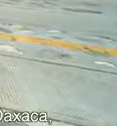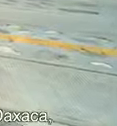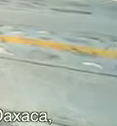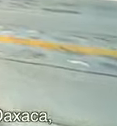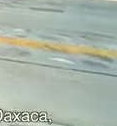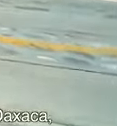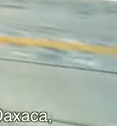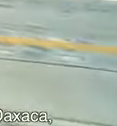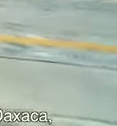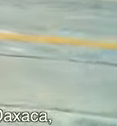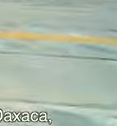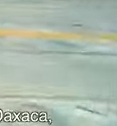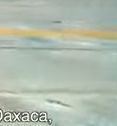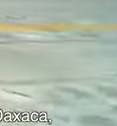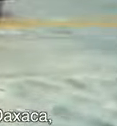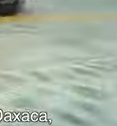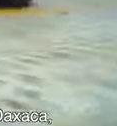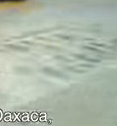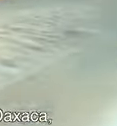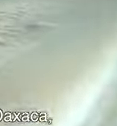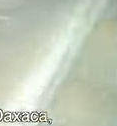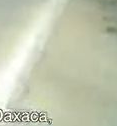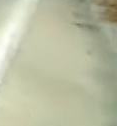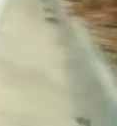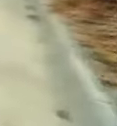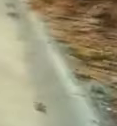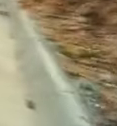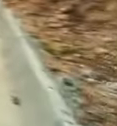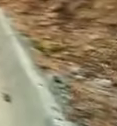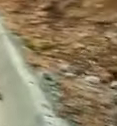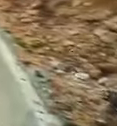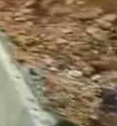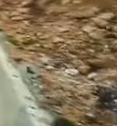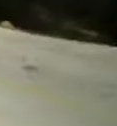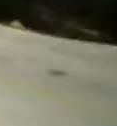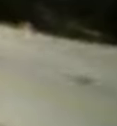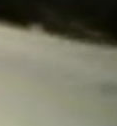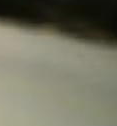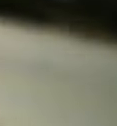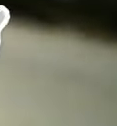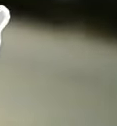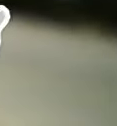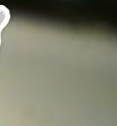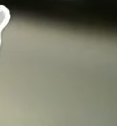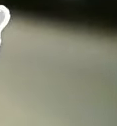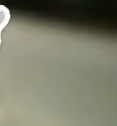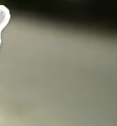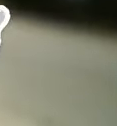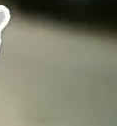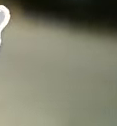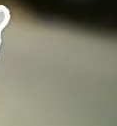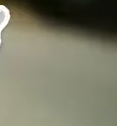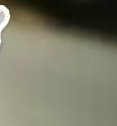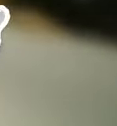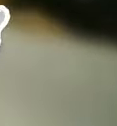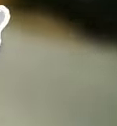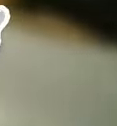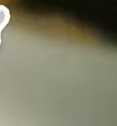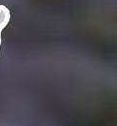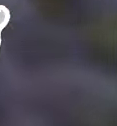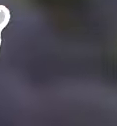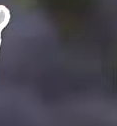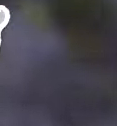población a través del programa de caminos de mano de obra en Oaxaca, los trabajos se han extendido a 9 estados más del país: Chihuahua, Durango,